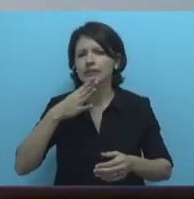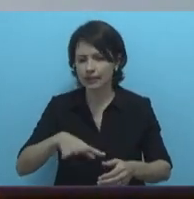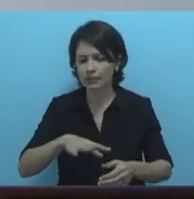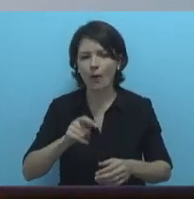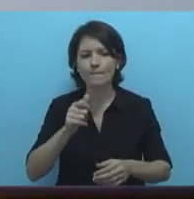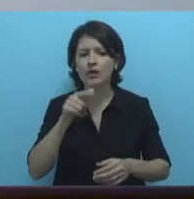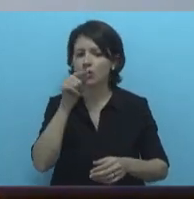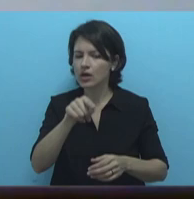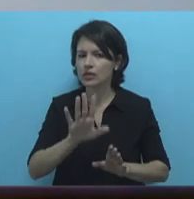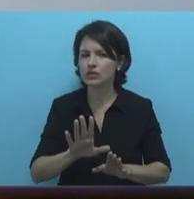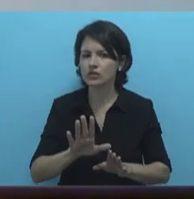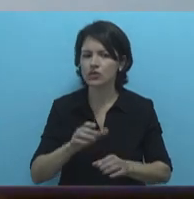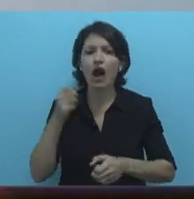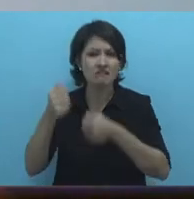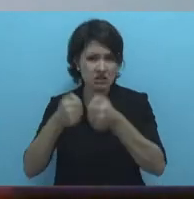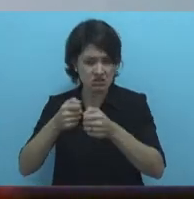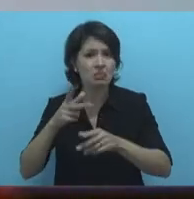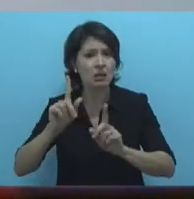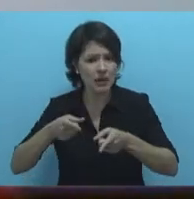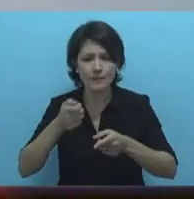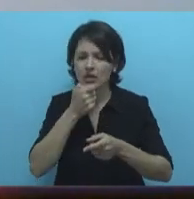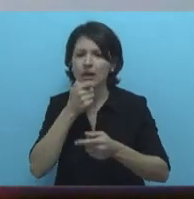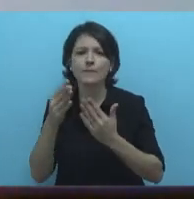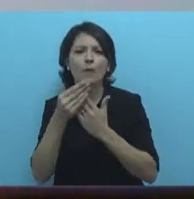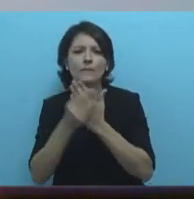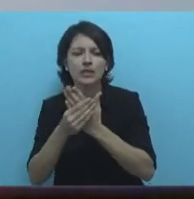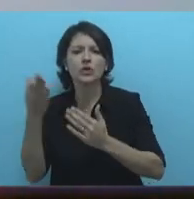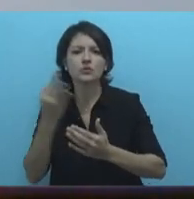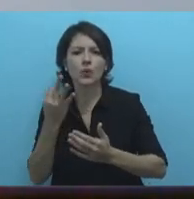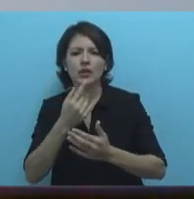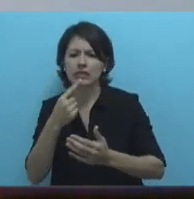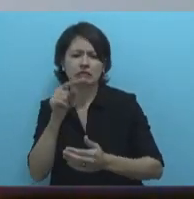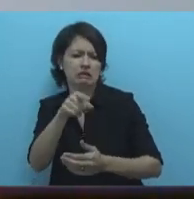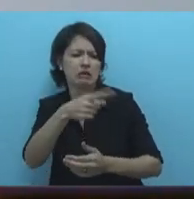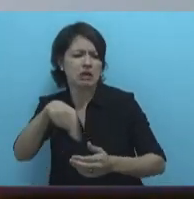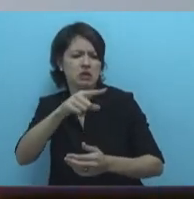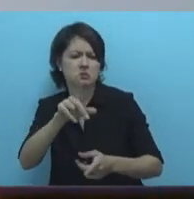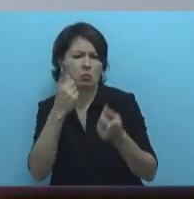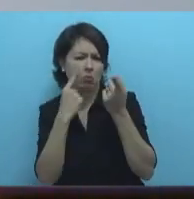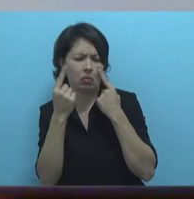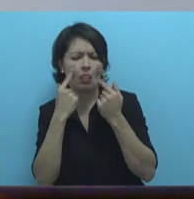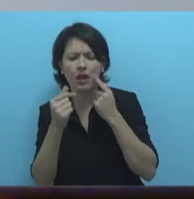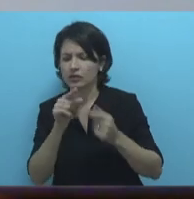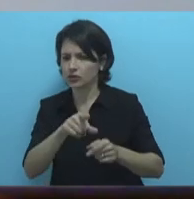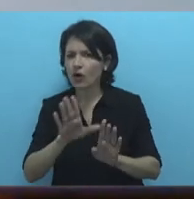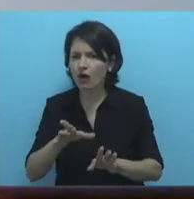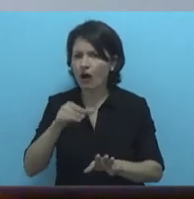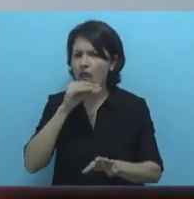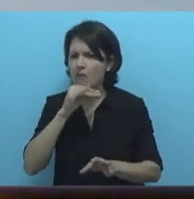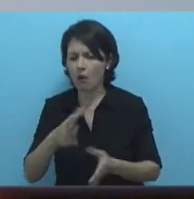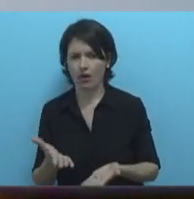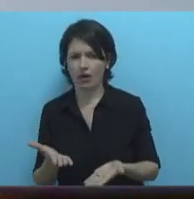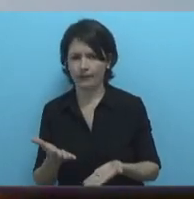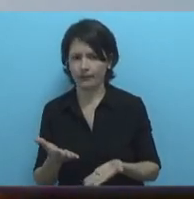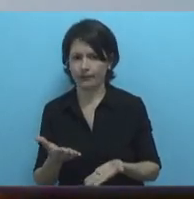ellos son víctimas de violencia institucional cuando el ministro de seguridad los trata de llorones como los tratos hace unos días